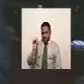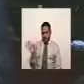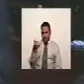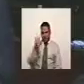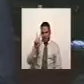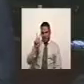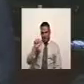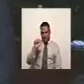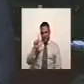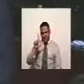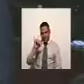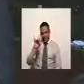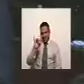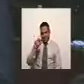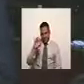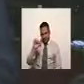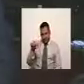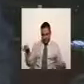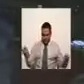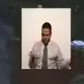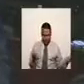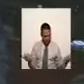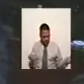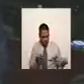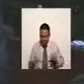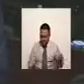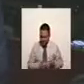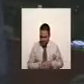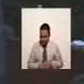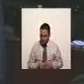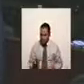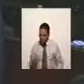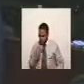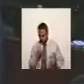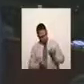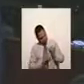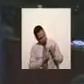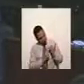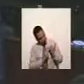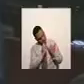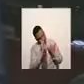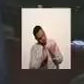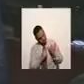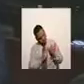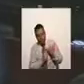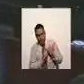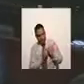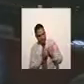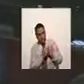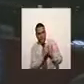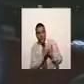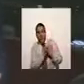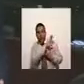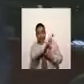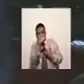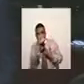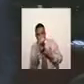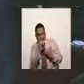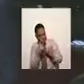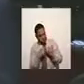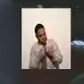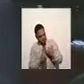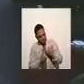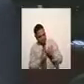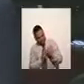trayecto para que desde el sur del país se pueda llegar a la costa Caribe sin cruzar